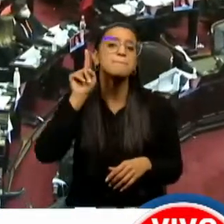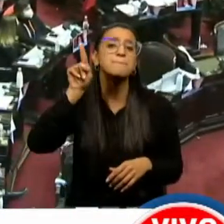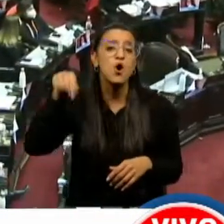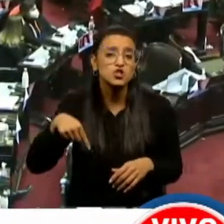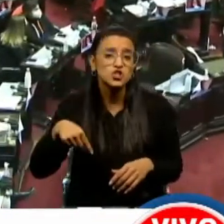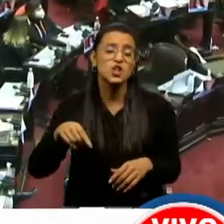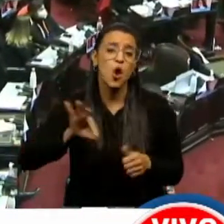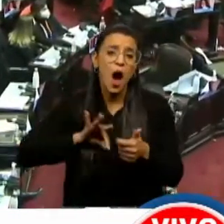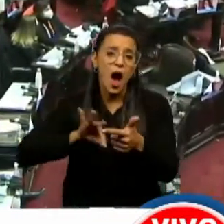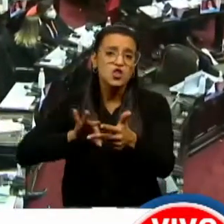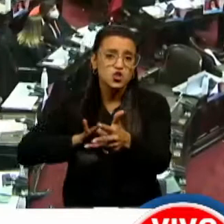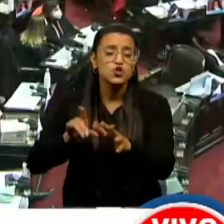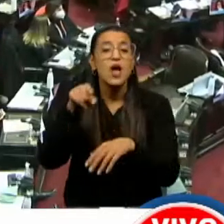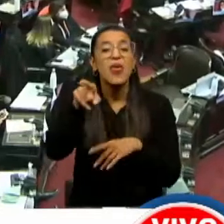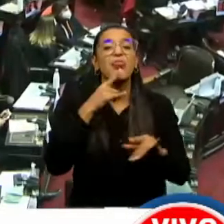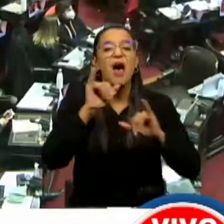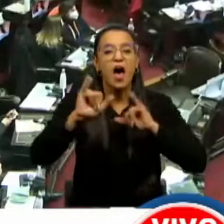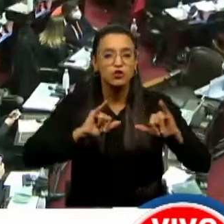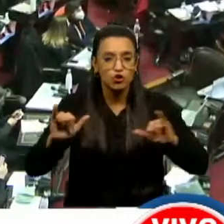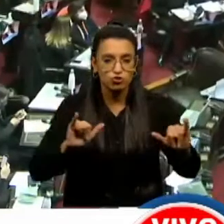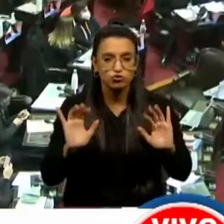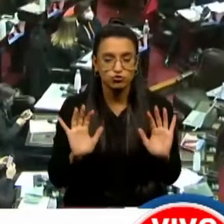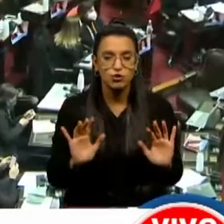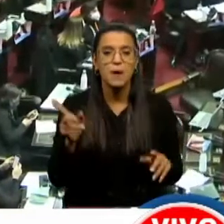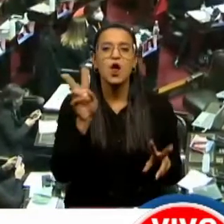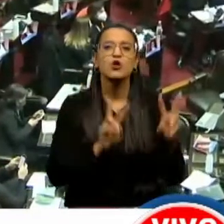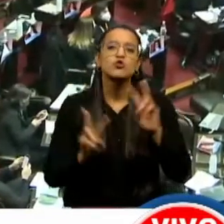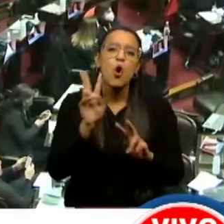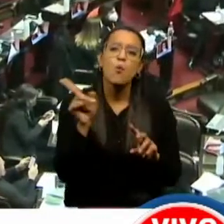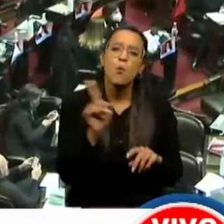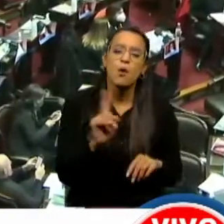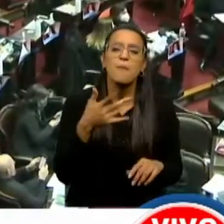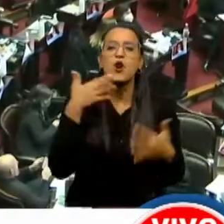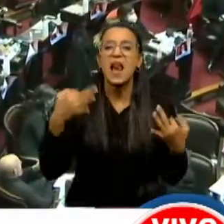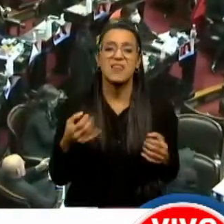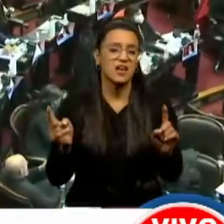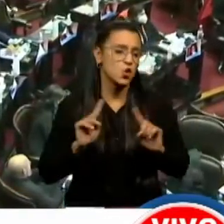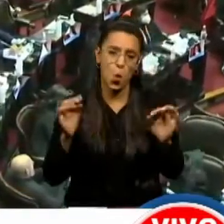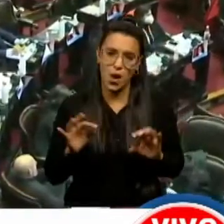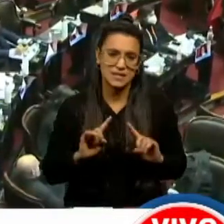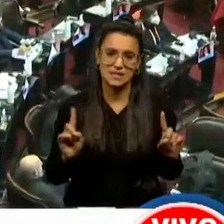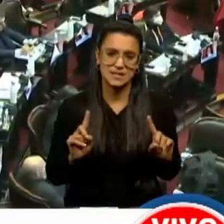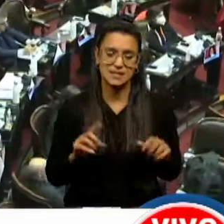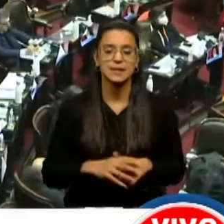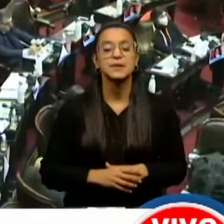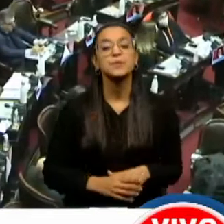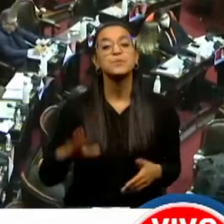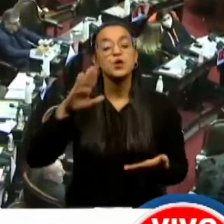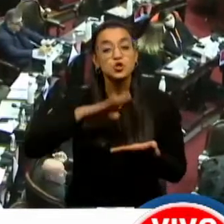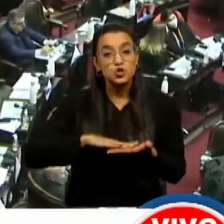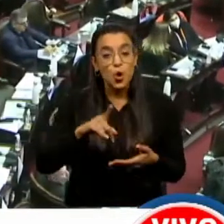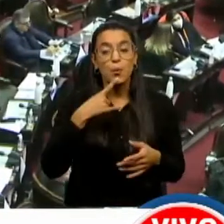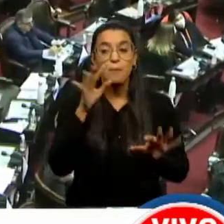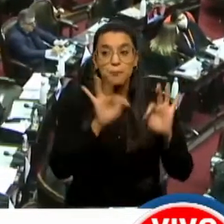49% año a año. Esos son los datos para que no busquemos pintar otra realidad que no es. En cuanto